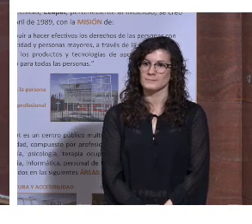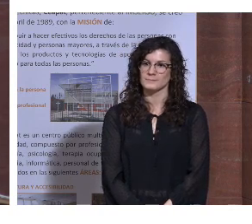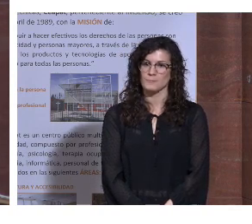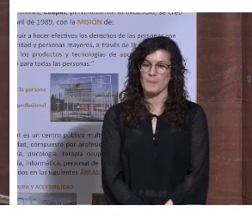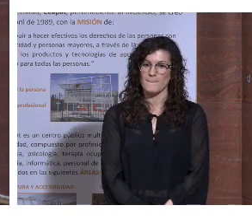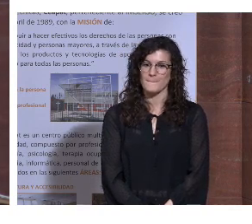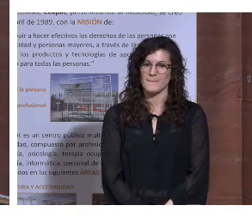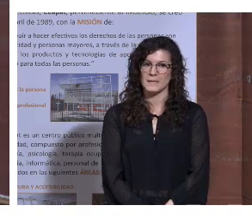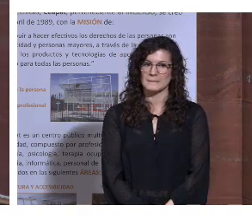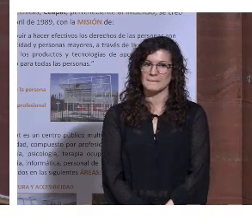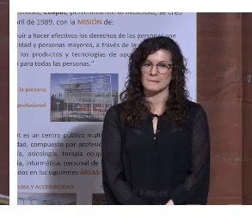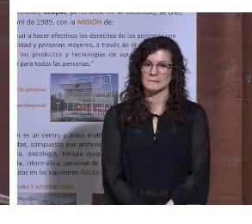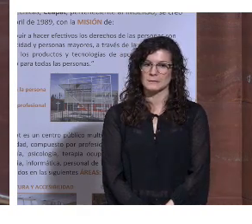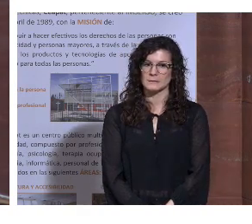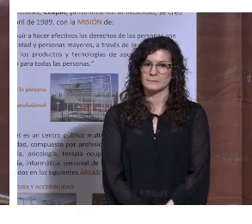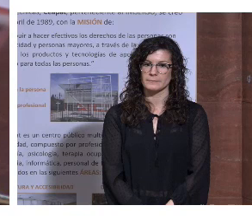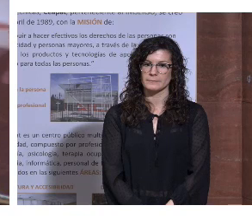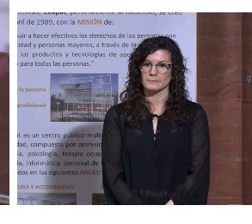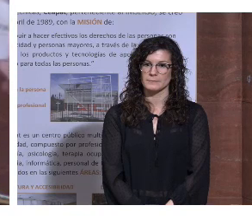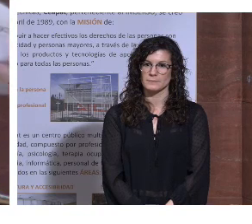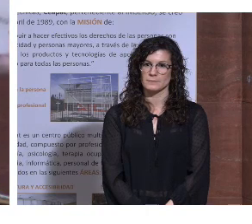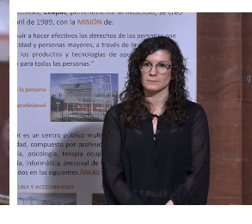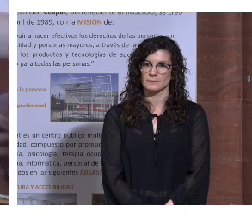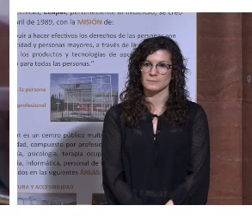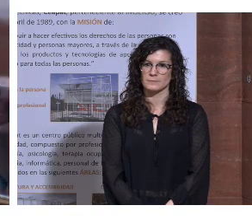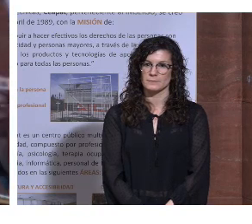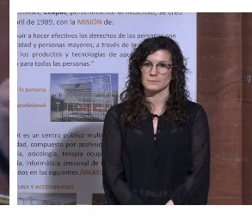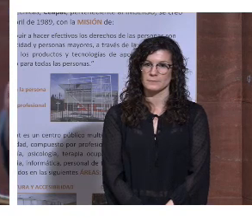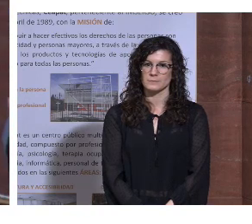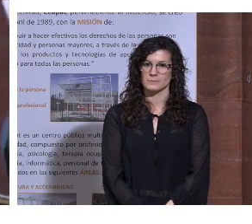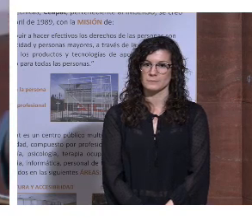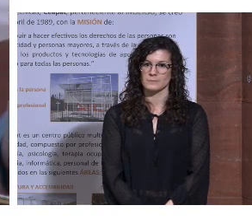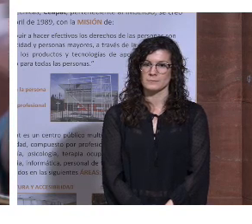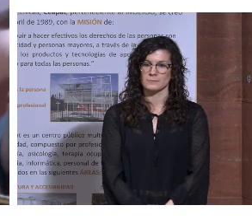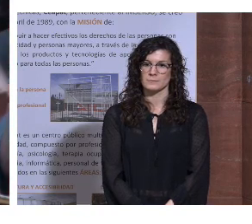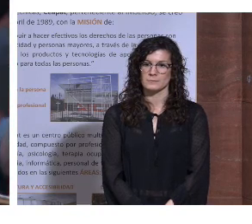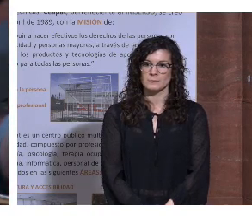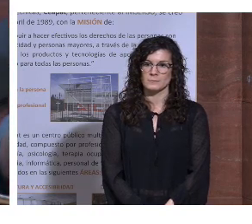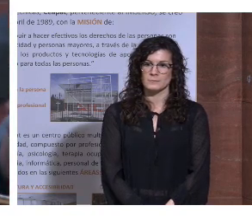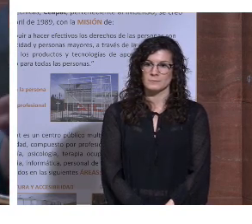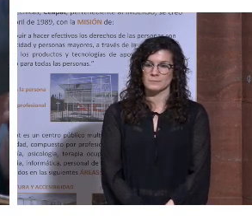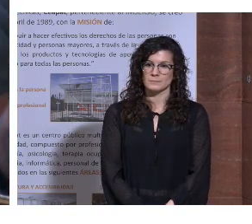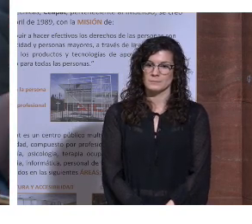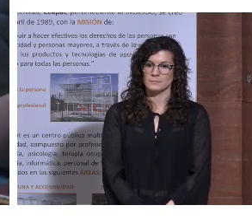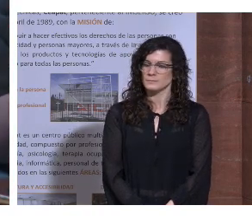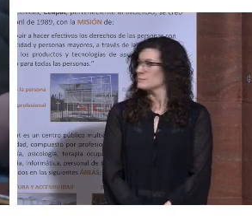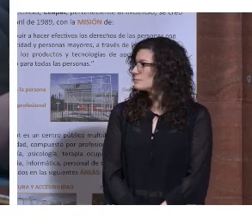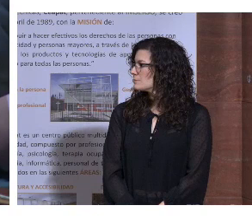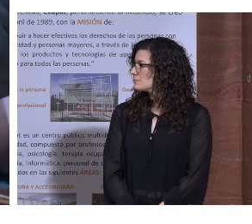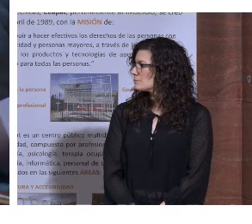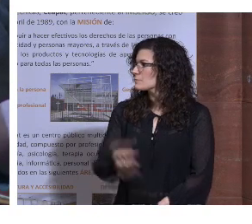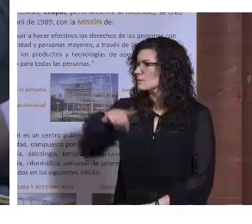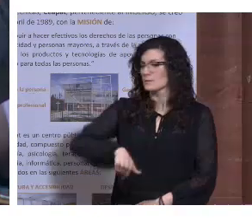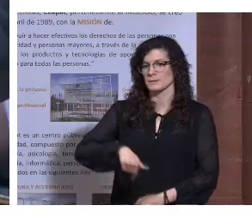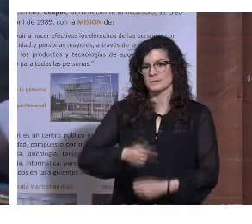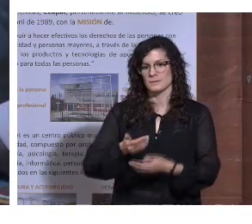Y para que tengas. Toma un momento. Este es el marcapáginas que lo hemos hecho aquí en el taller, que dice celebramos el